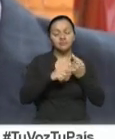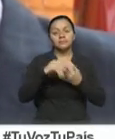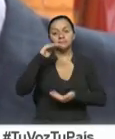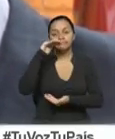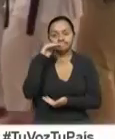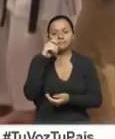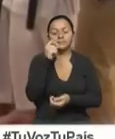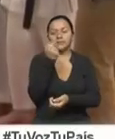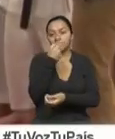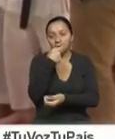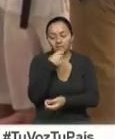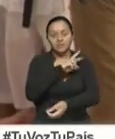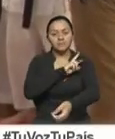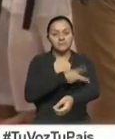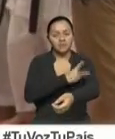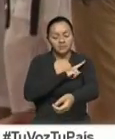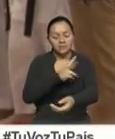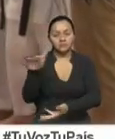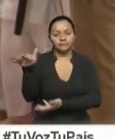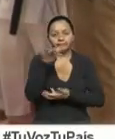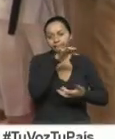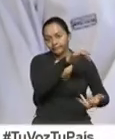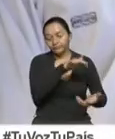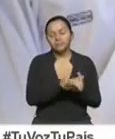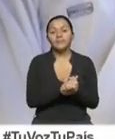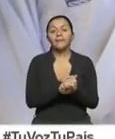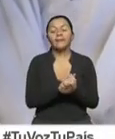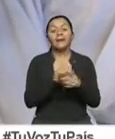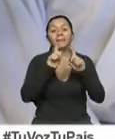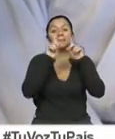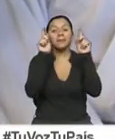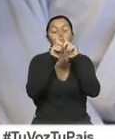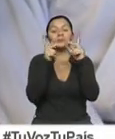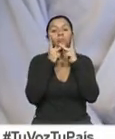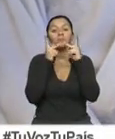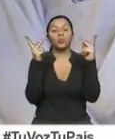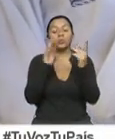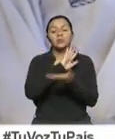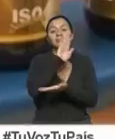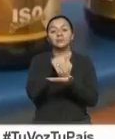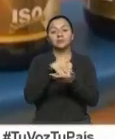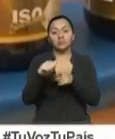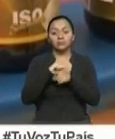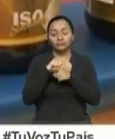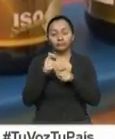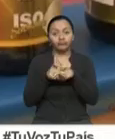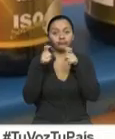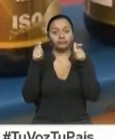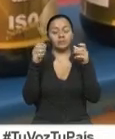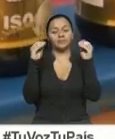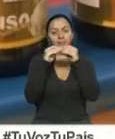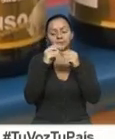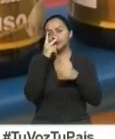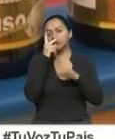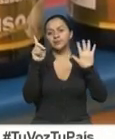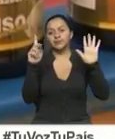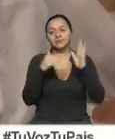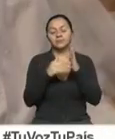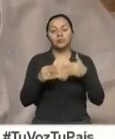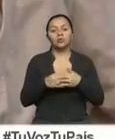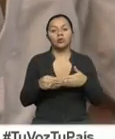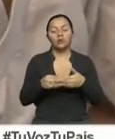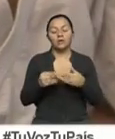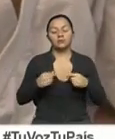proteínas, son vitaminas. El gobierno nacional, a través de la empresa pública de centros de alto rendimiento, invirtió más de $6,000 en